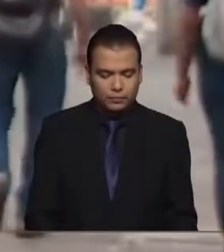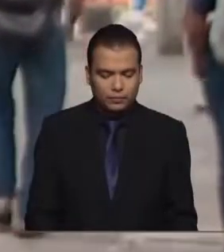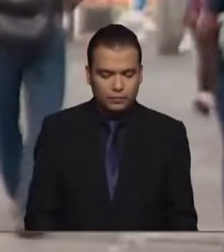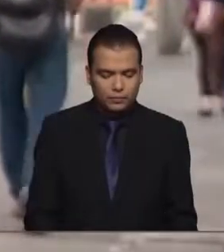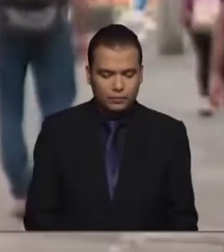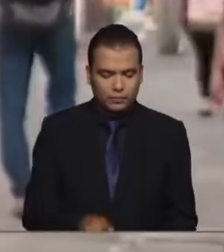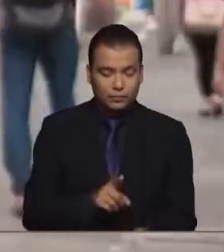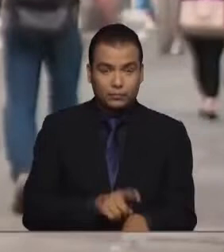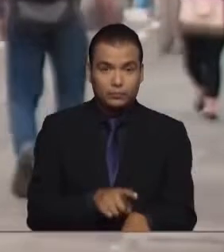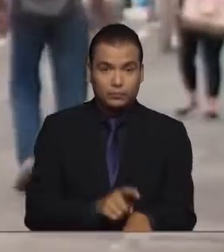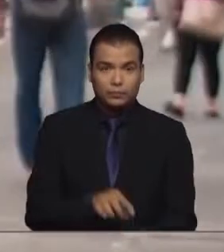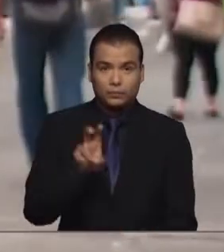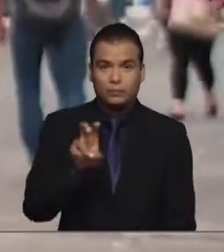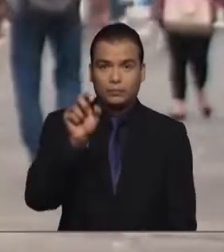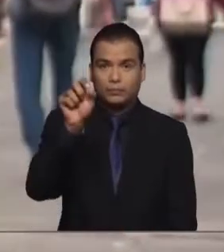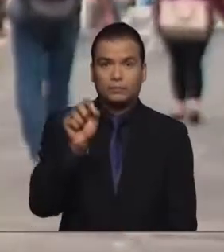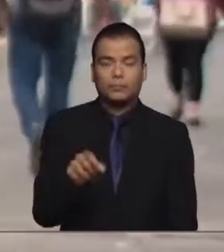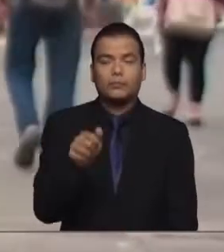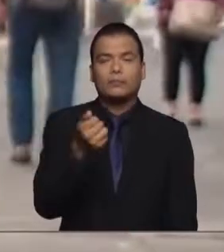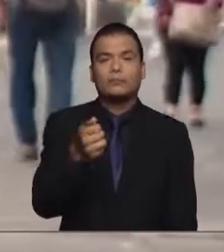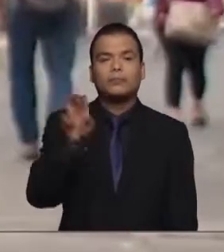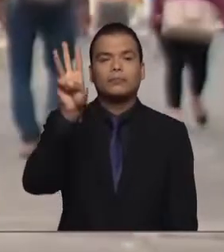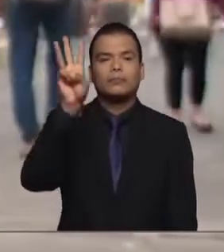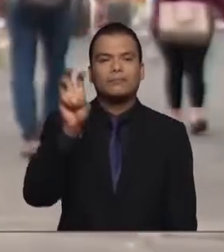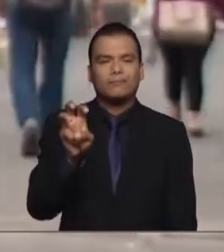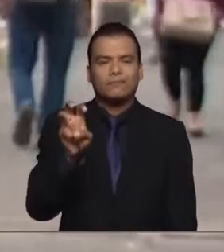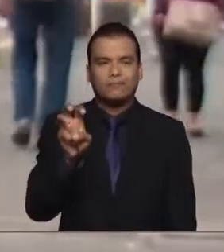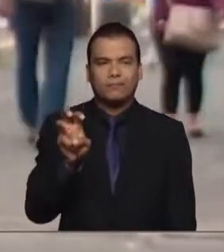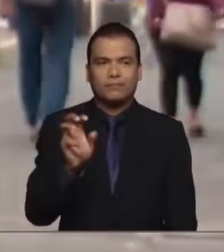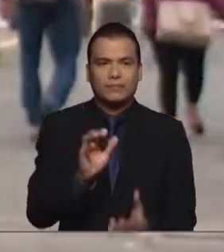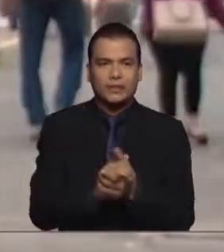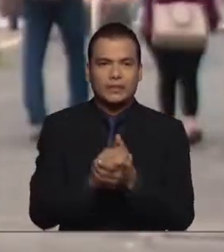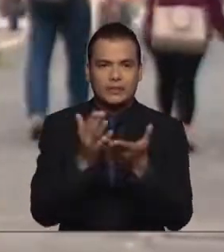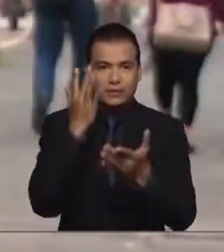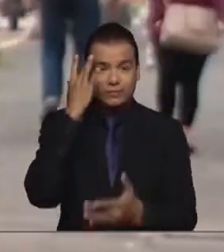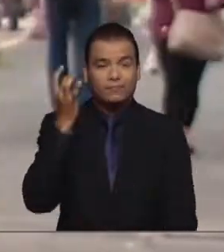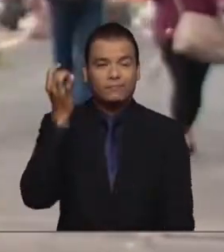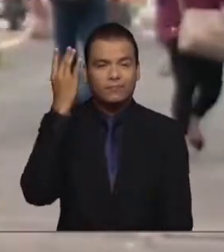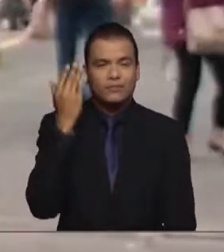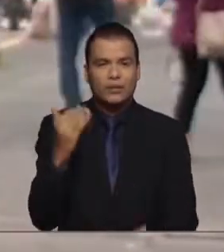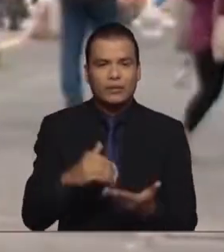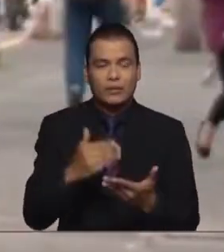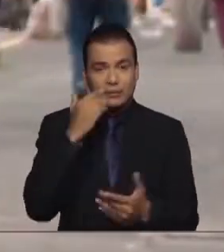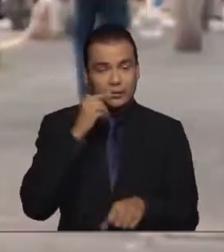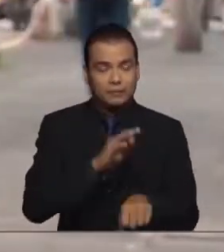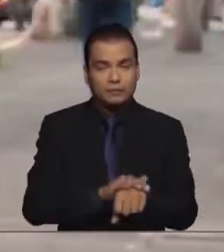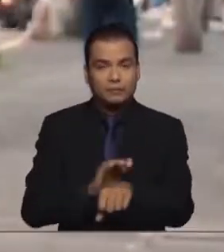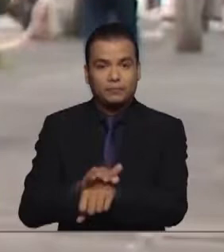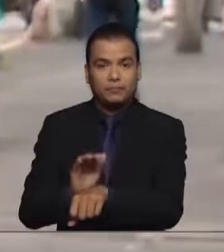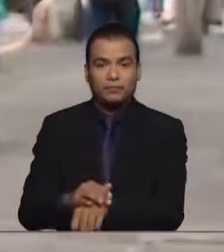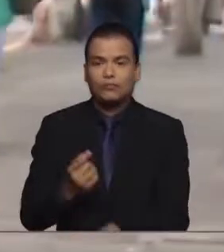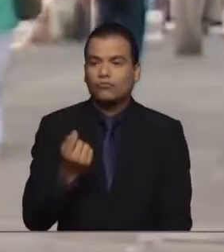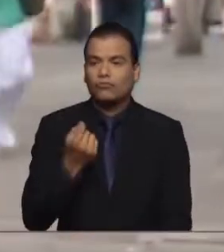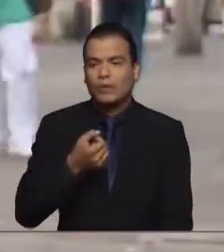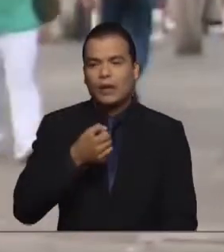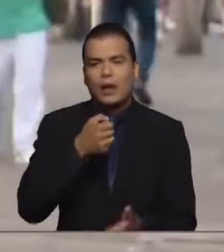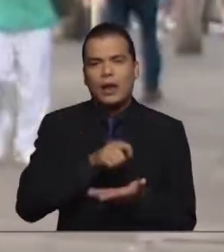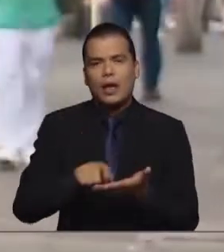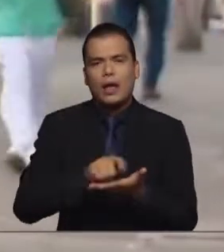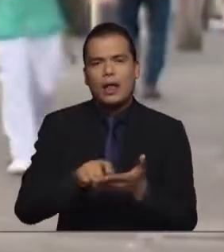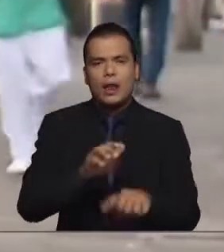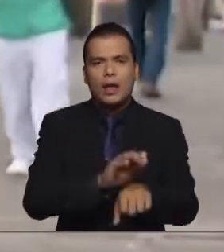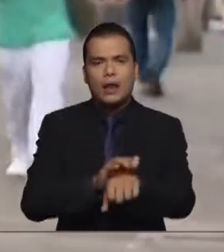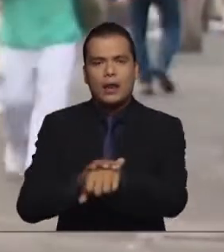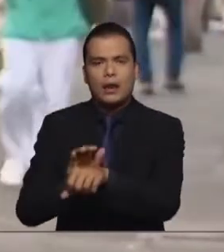A las 7:18 minutos, Luz Ángeli, nuevamente la saludo y efectivamente, en un comunicado de prensa suscrito por el